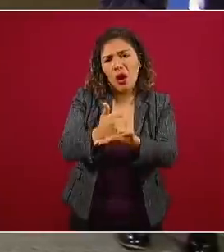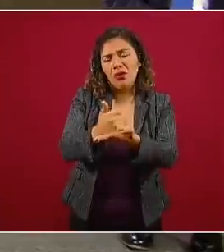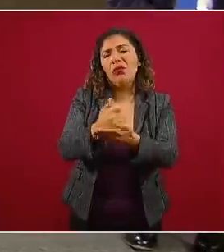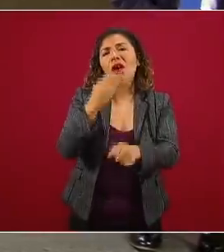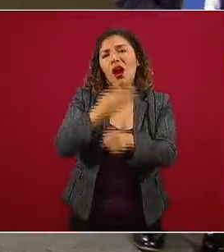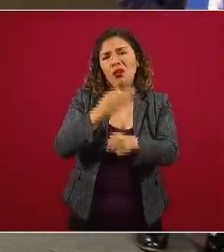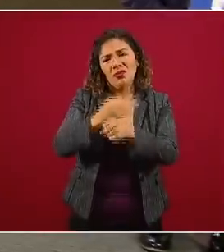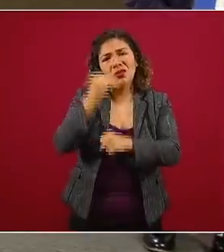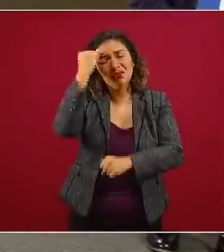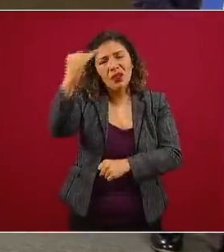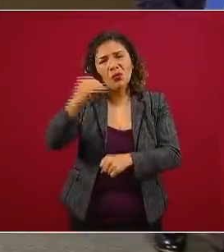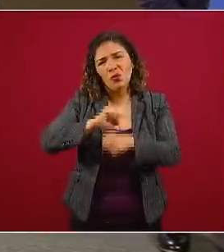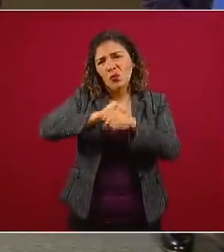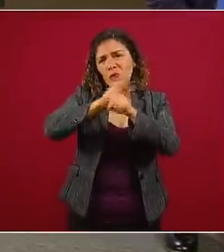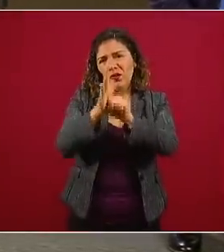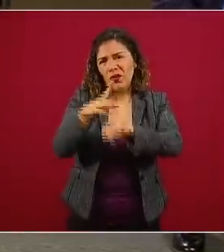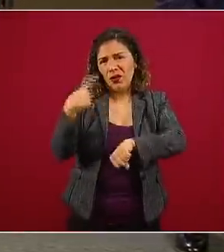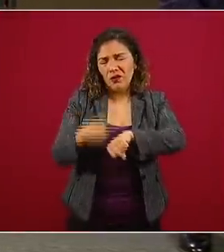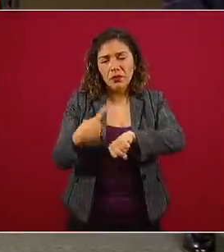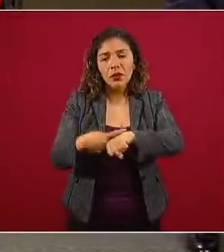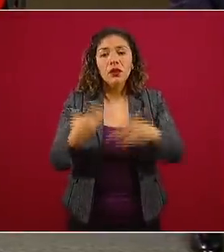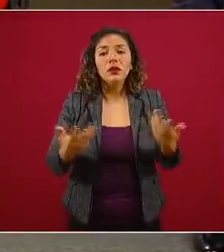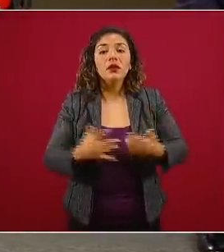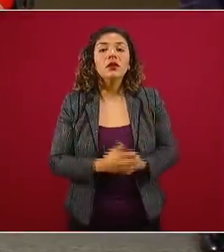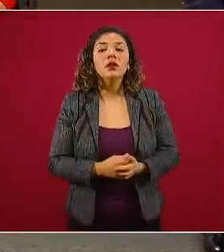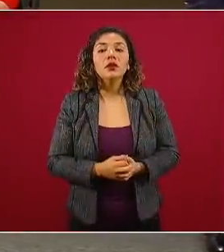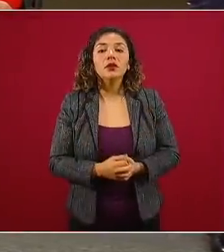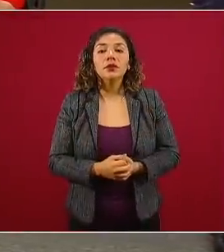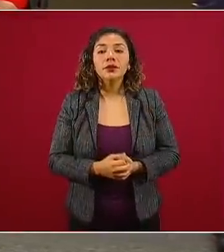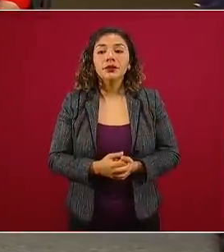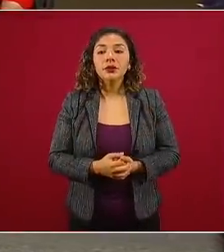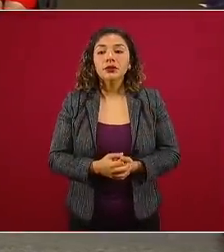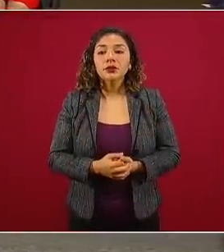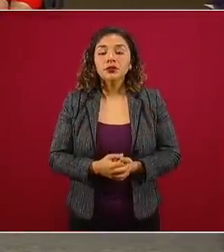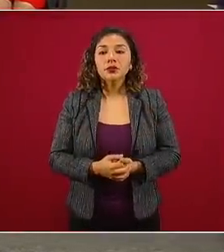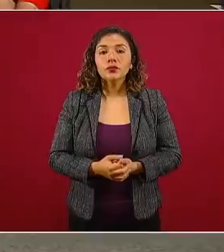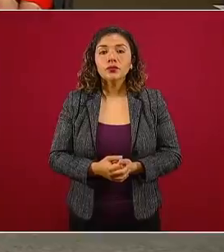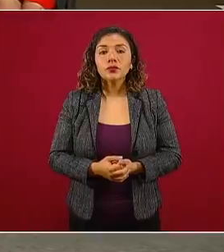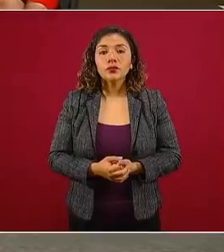la pandemia y también